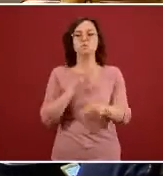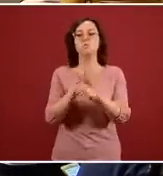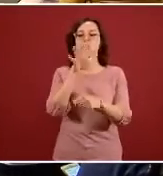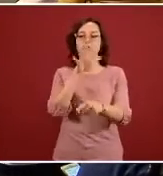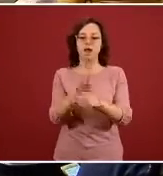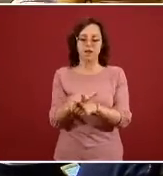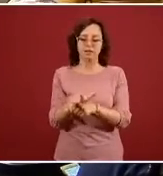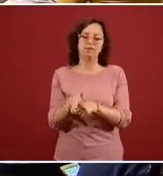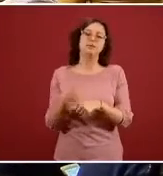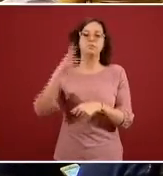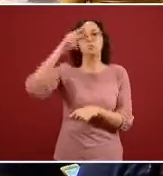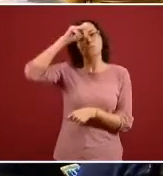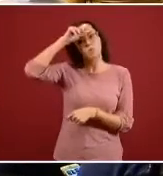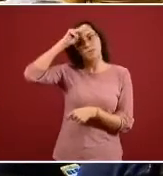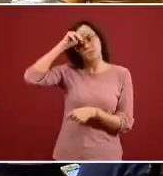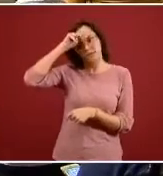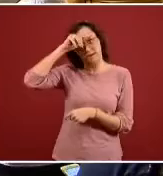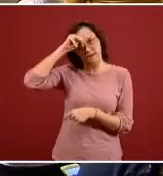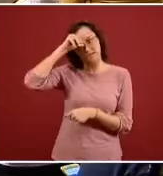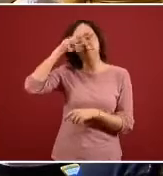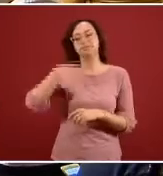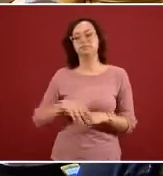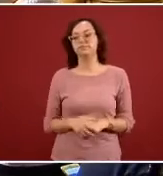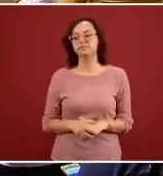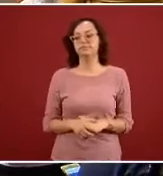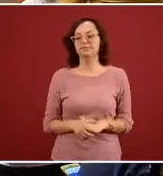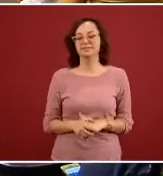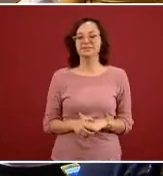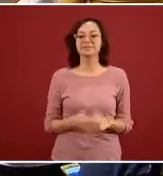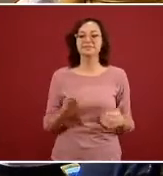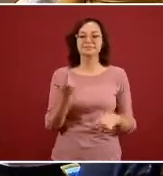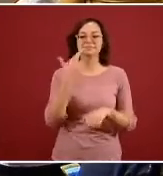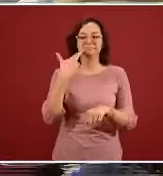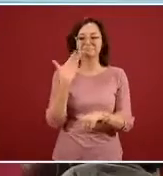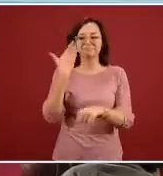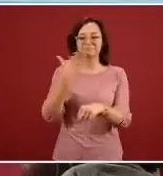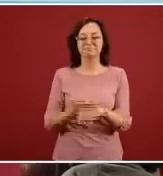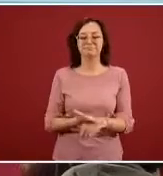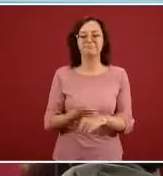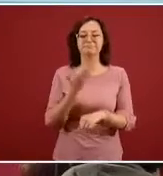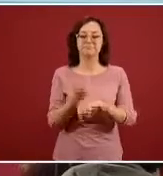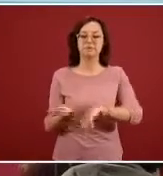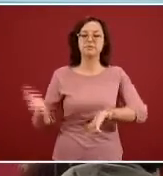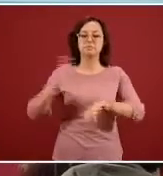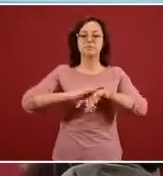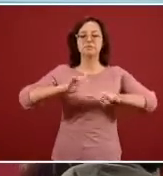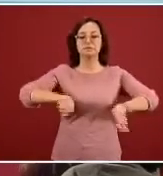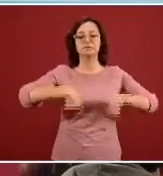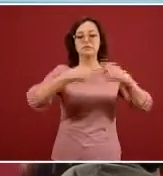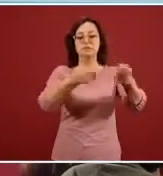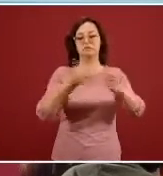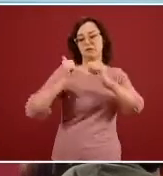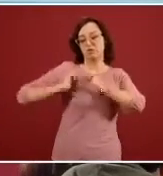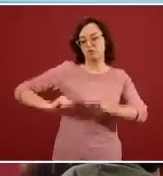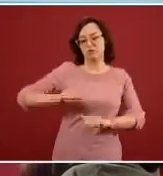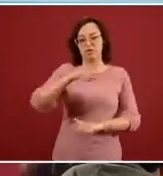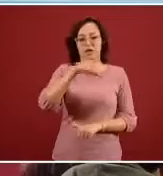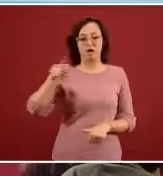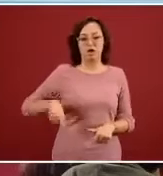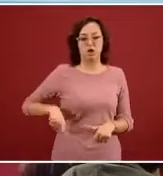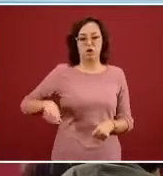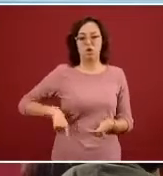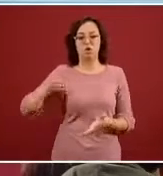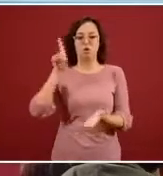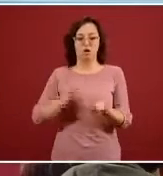se expresa esto, y la responsabilidad administrativa de la autoridad sanitaria. Los gobiernos